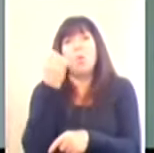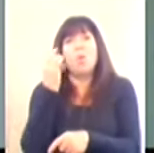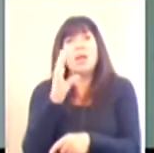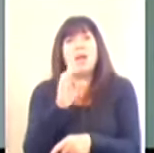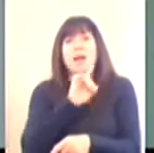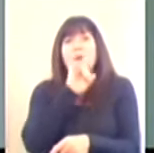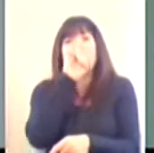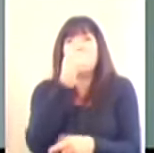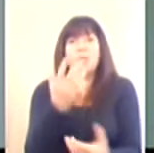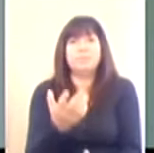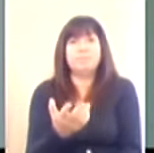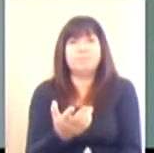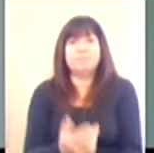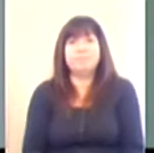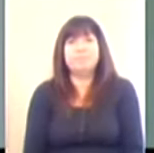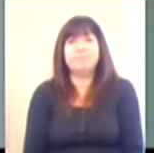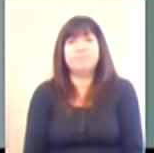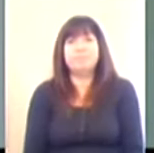lujo.